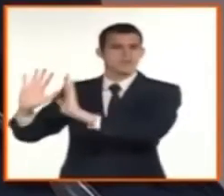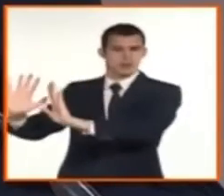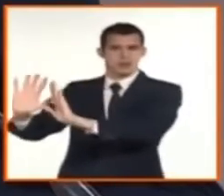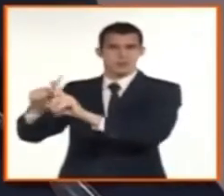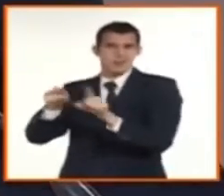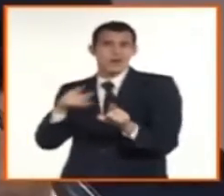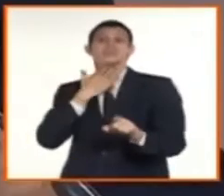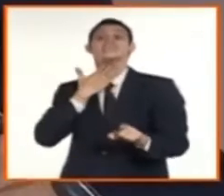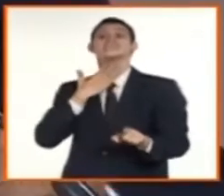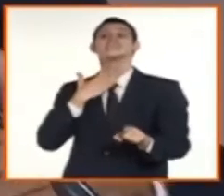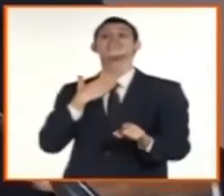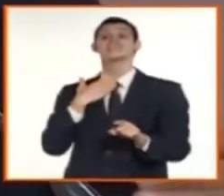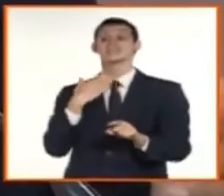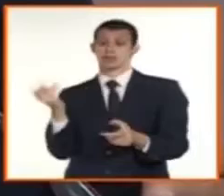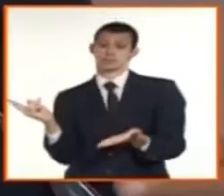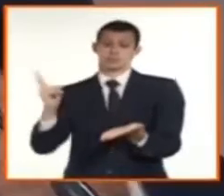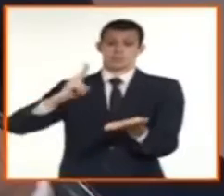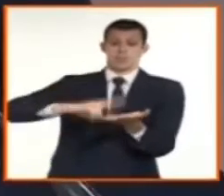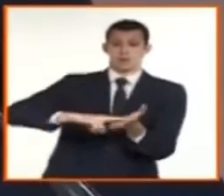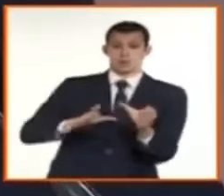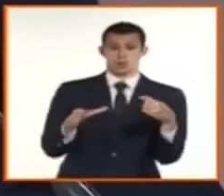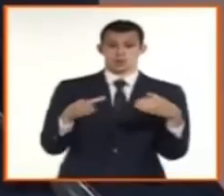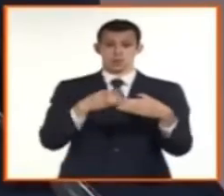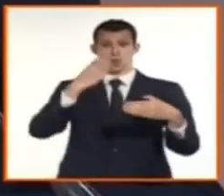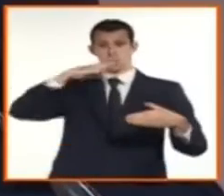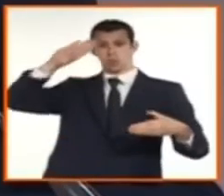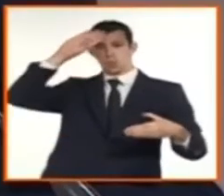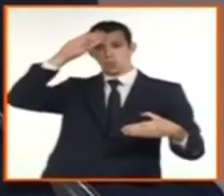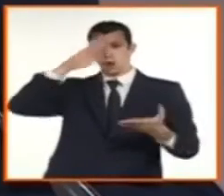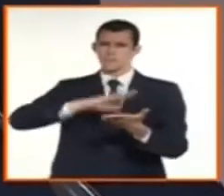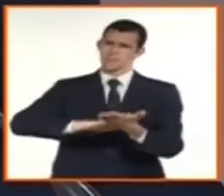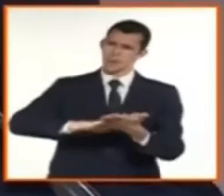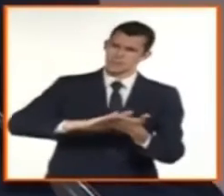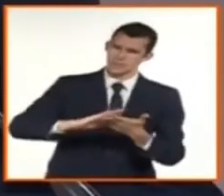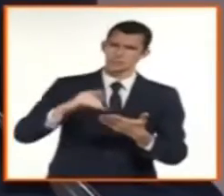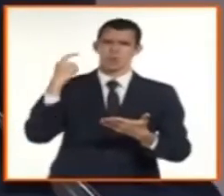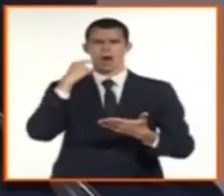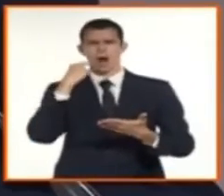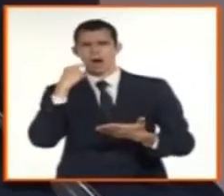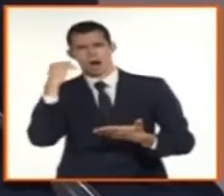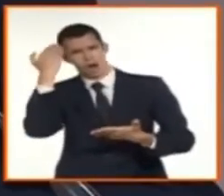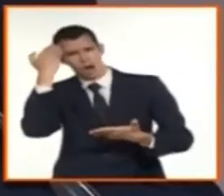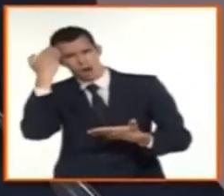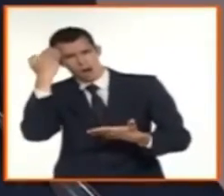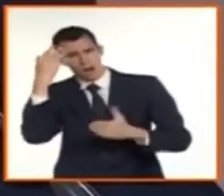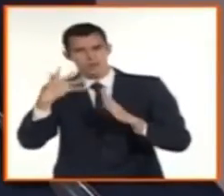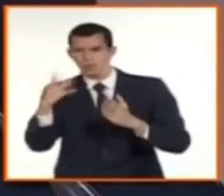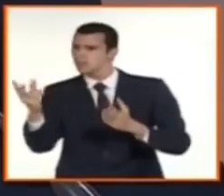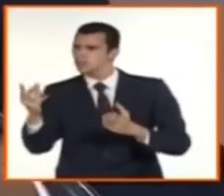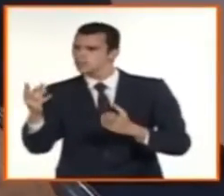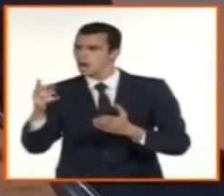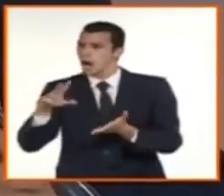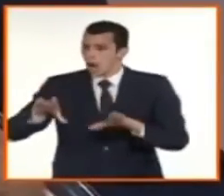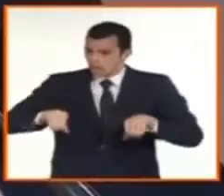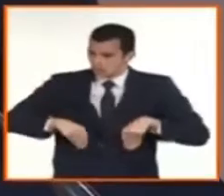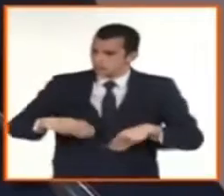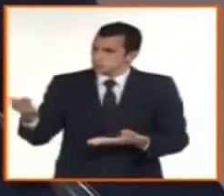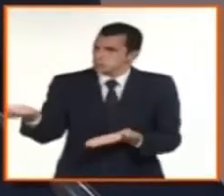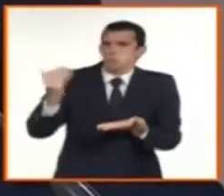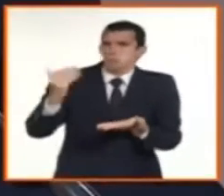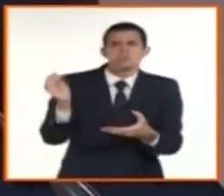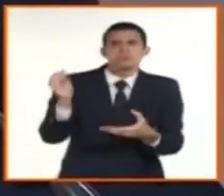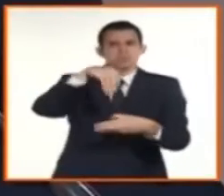viven en el exterior que juegan en diferentes ligas que tienen y que aman su país que aman el béisbol cubano